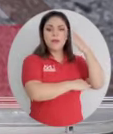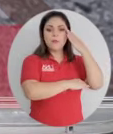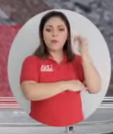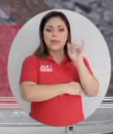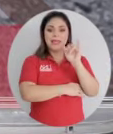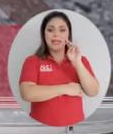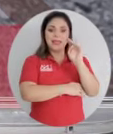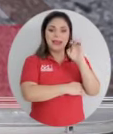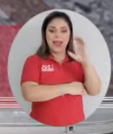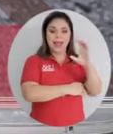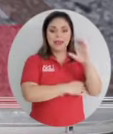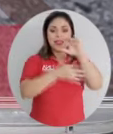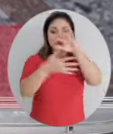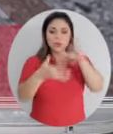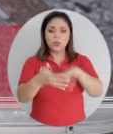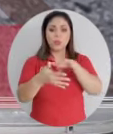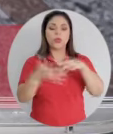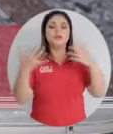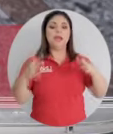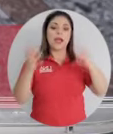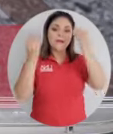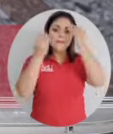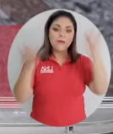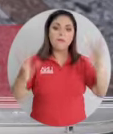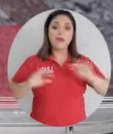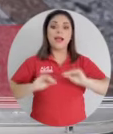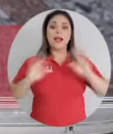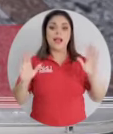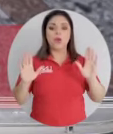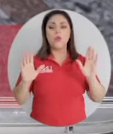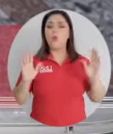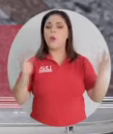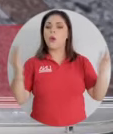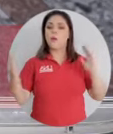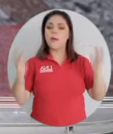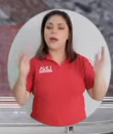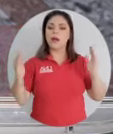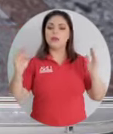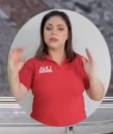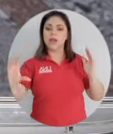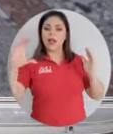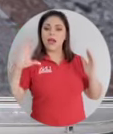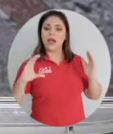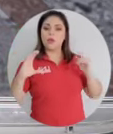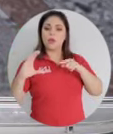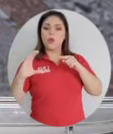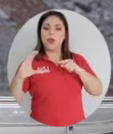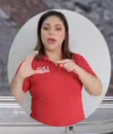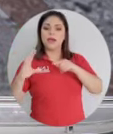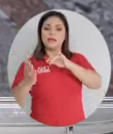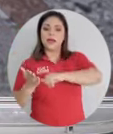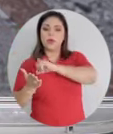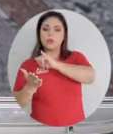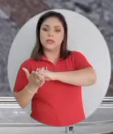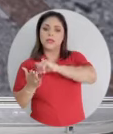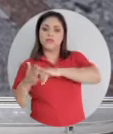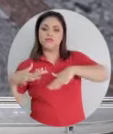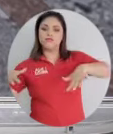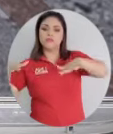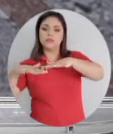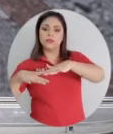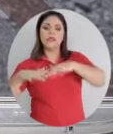INEC lo ha dicho de manera muy clara, las brechas salariales, Mari, entre lo que es el urbano y lo que es el